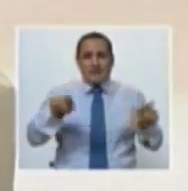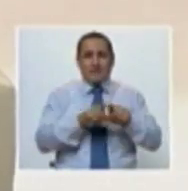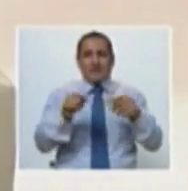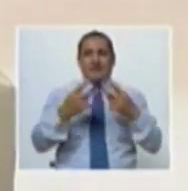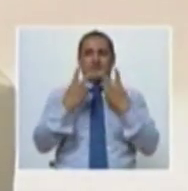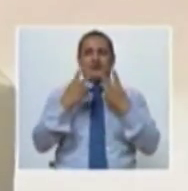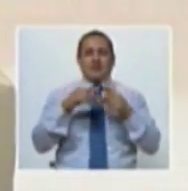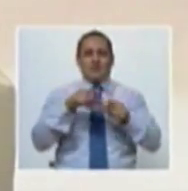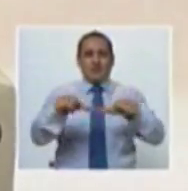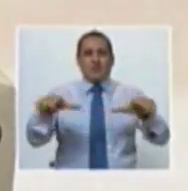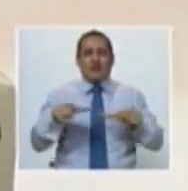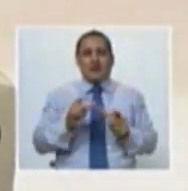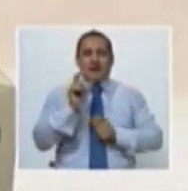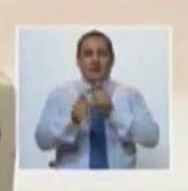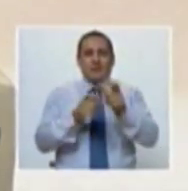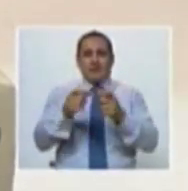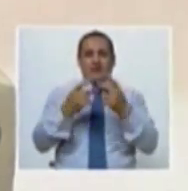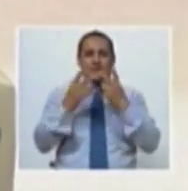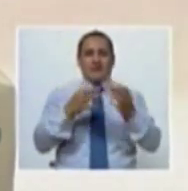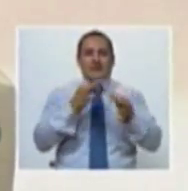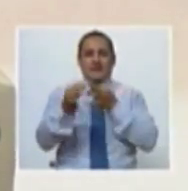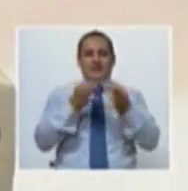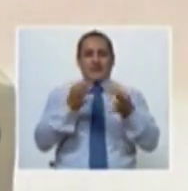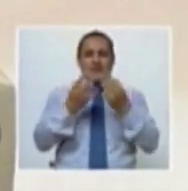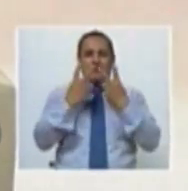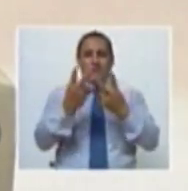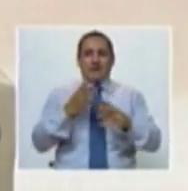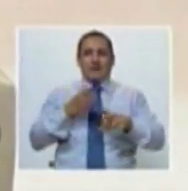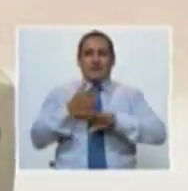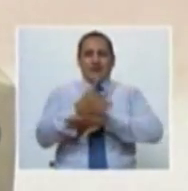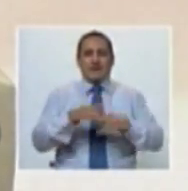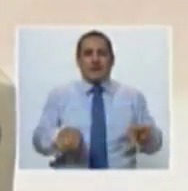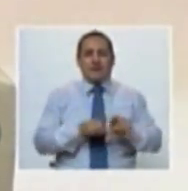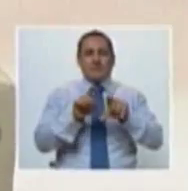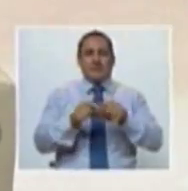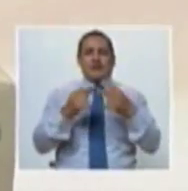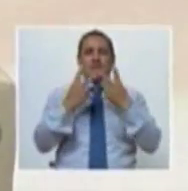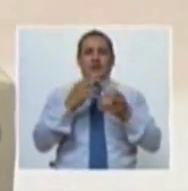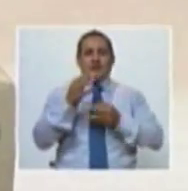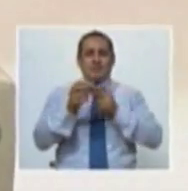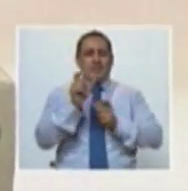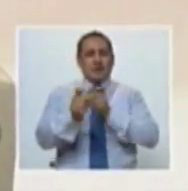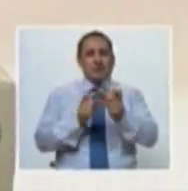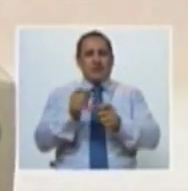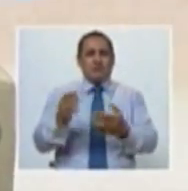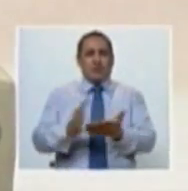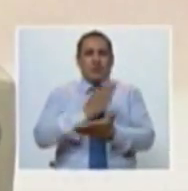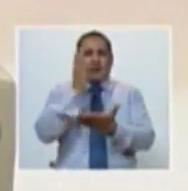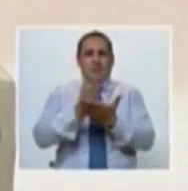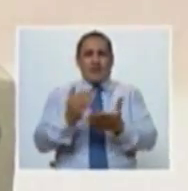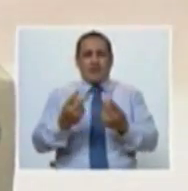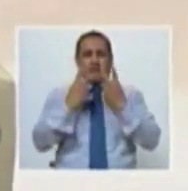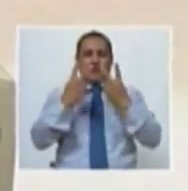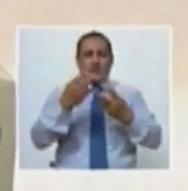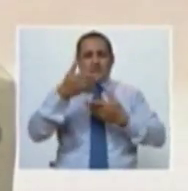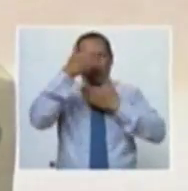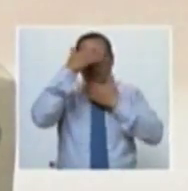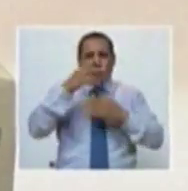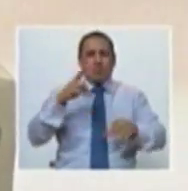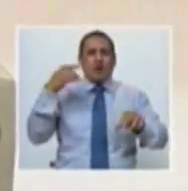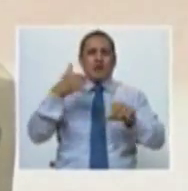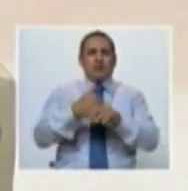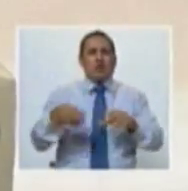de que estas personas quedaban prohibidos en principio si estaban incursos en problemas vinculados al tema de terrorismo, de